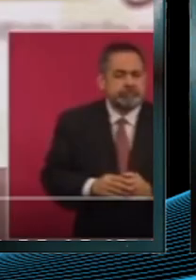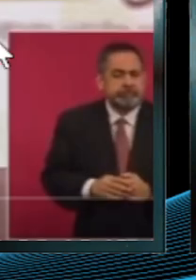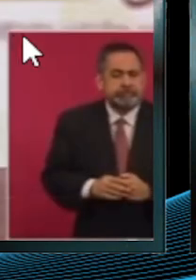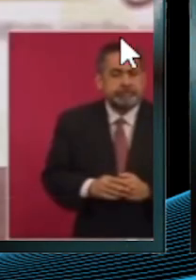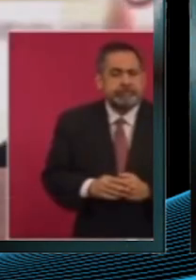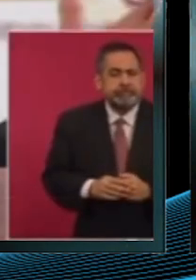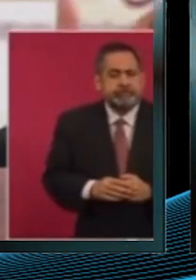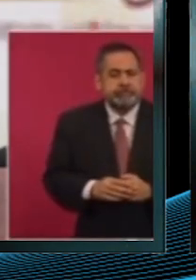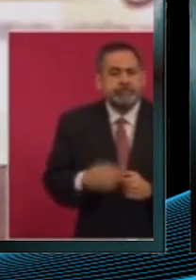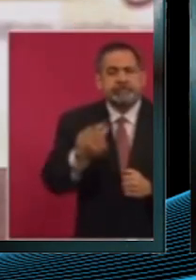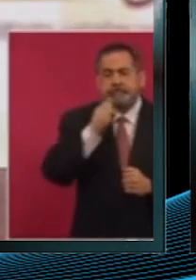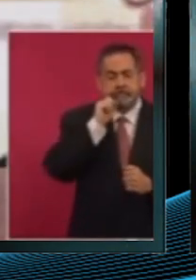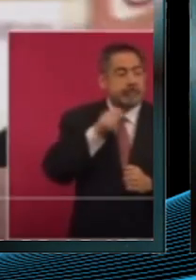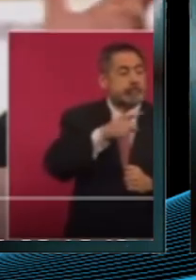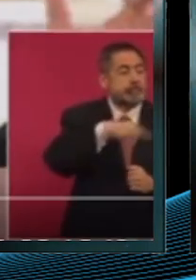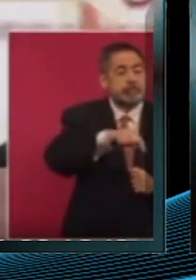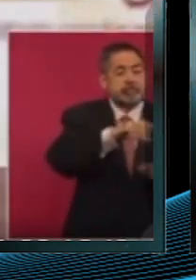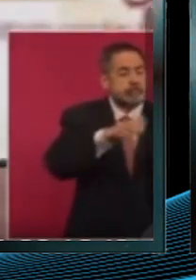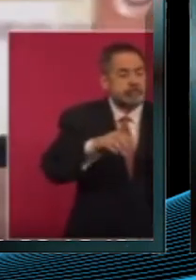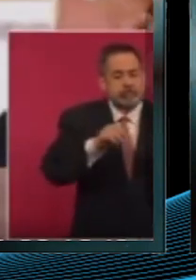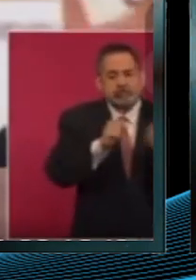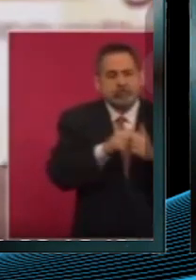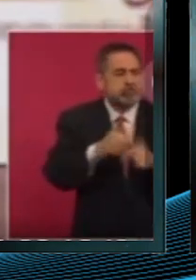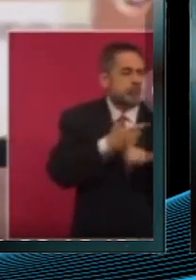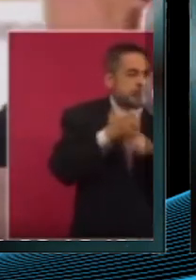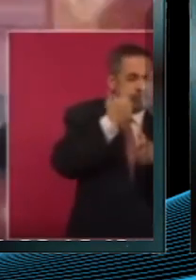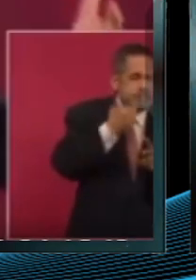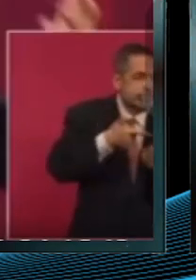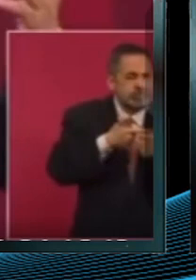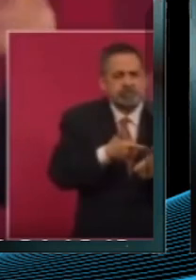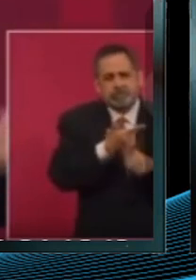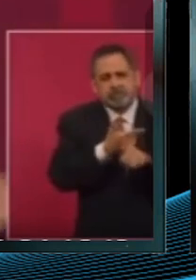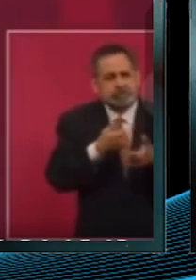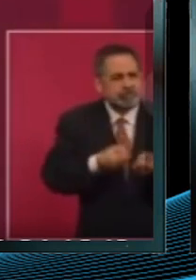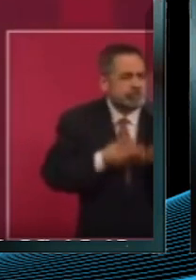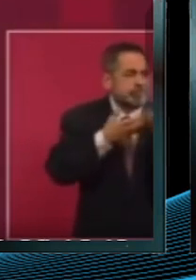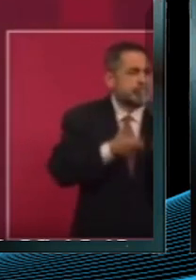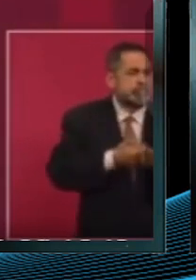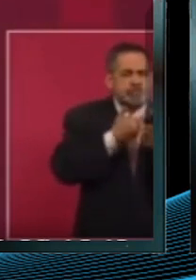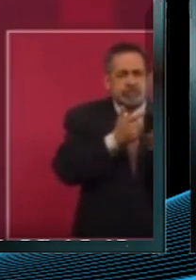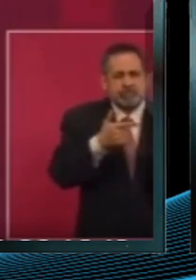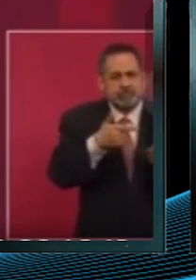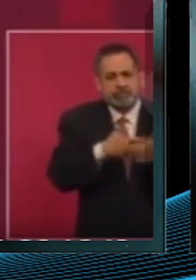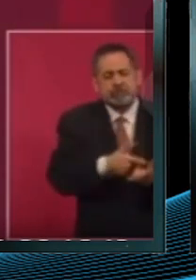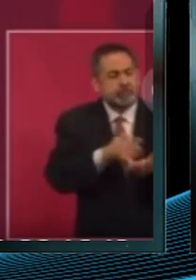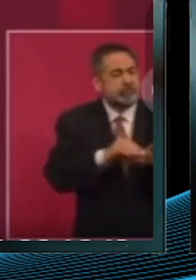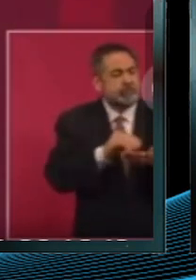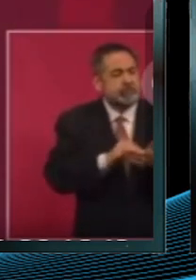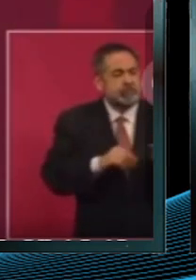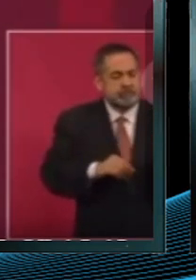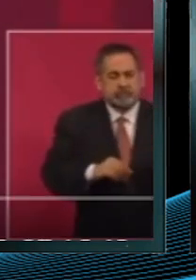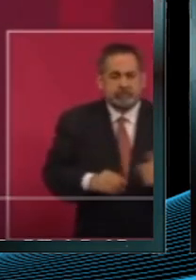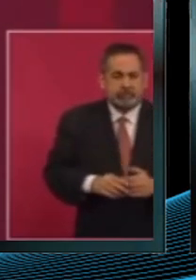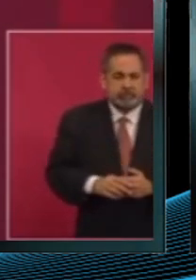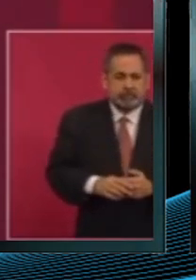de... Pues ellos están en libertad de seguir haciendo toda su